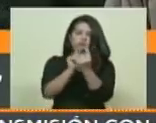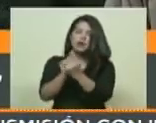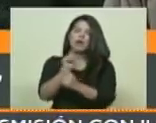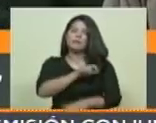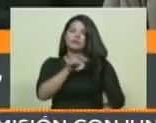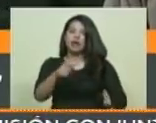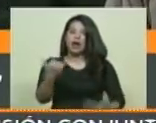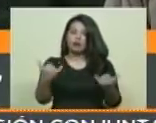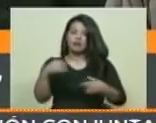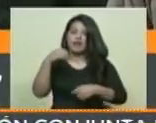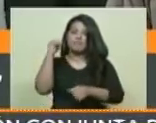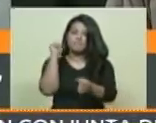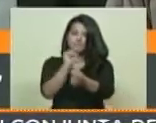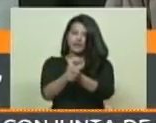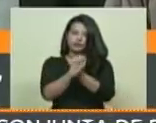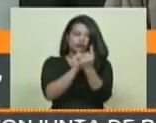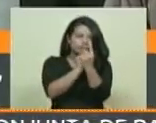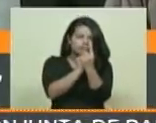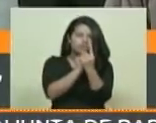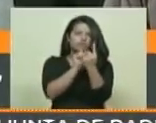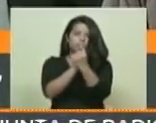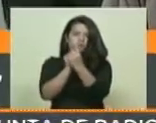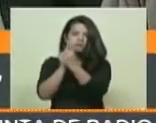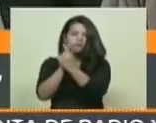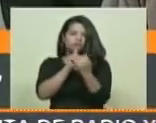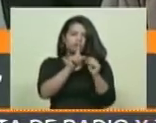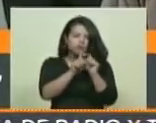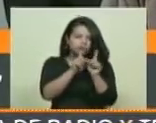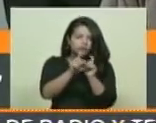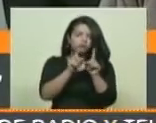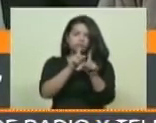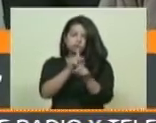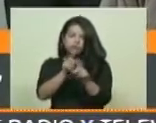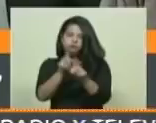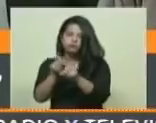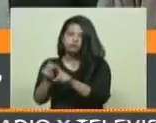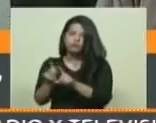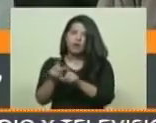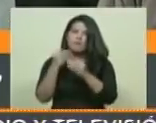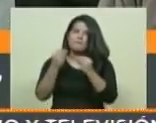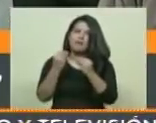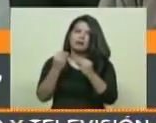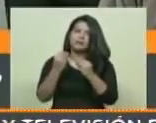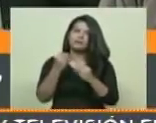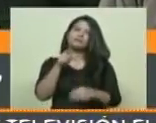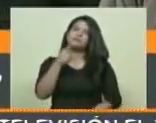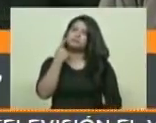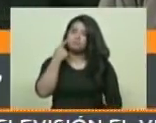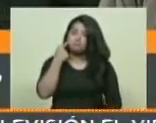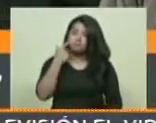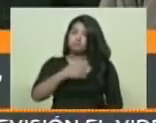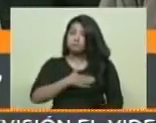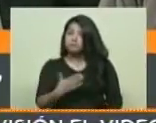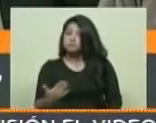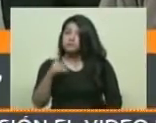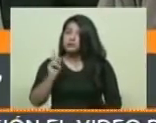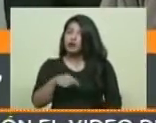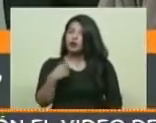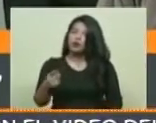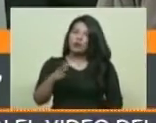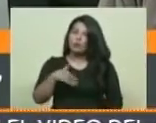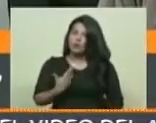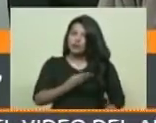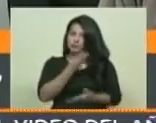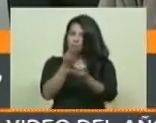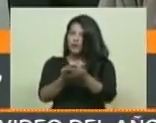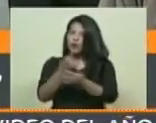encuentran actualmente privadas de libertad, con el objeto de explorar la disposición de los entrevistados de